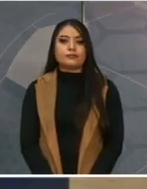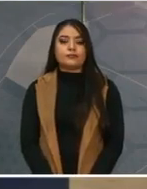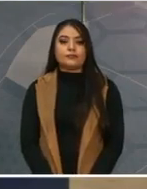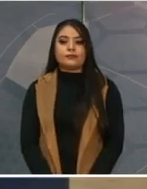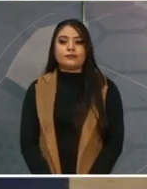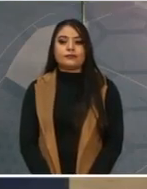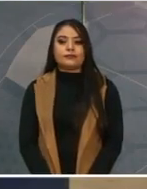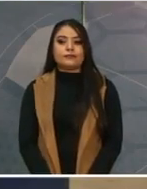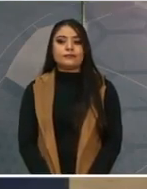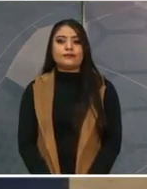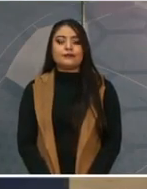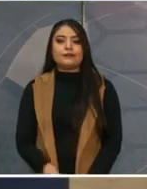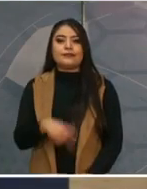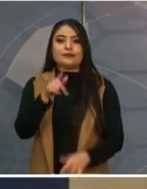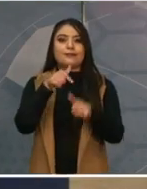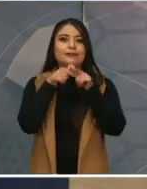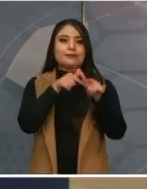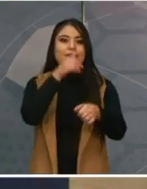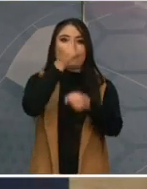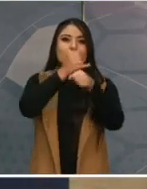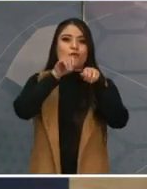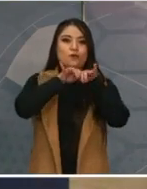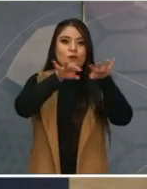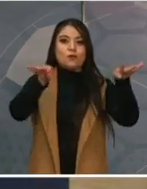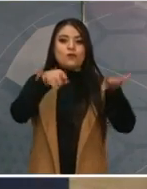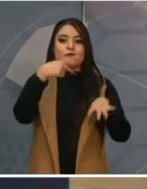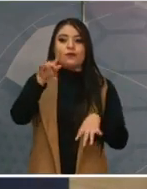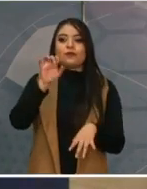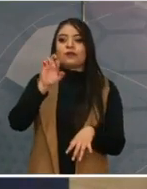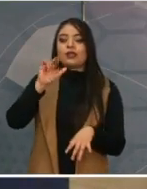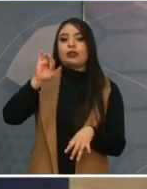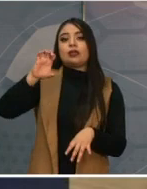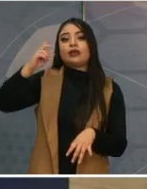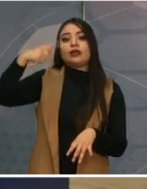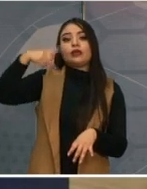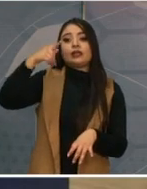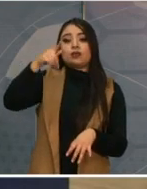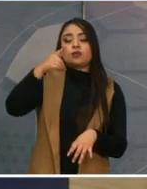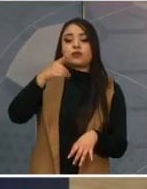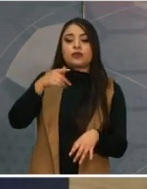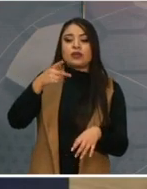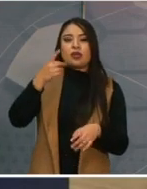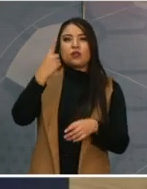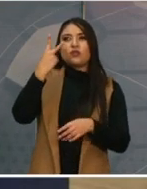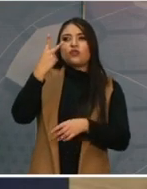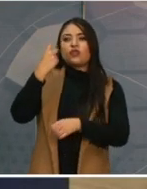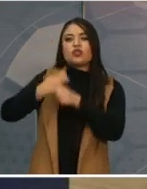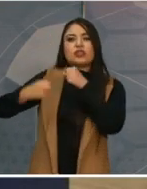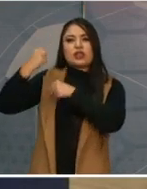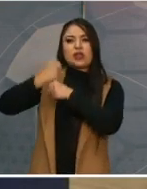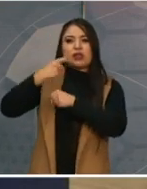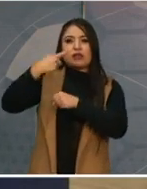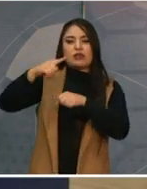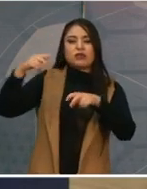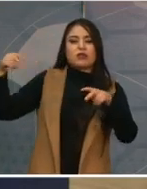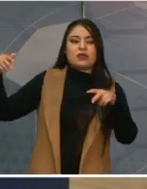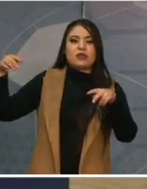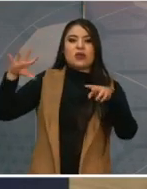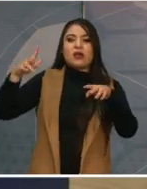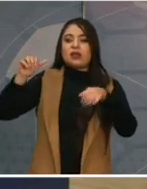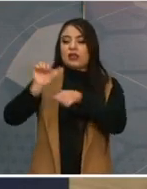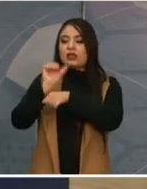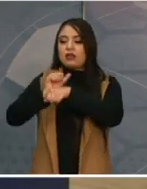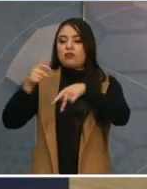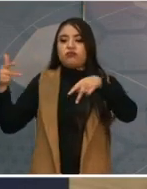Y continuando con la información, Eric Emiliano fue atropellado hace 2 años por un camión de una empresa departamental y ahora